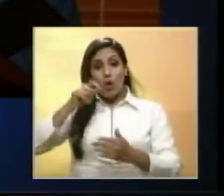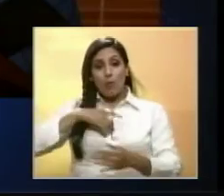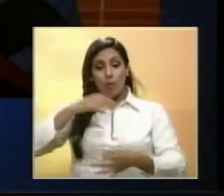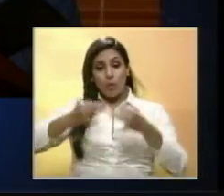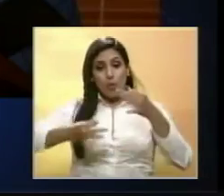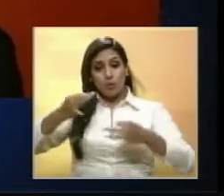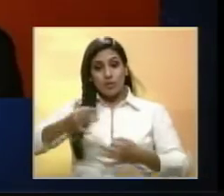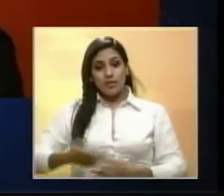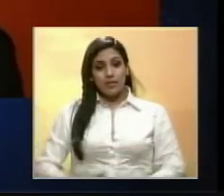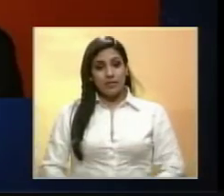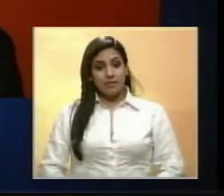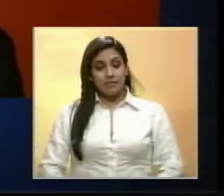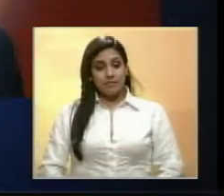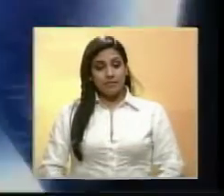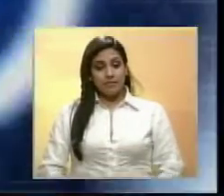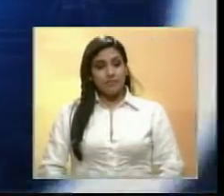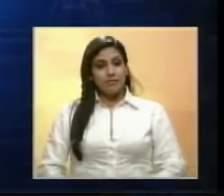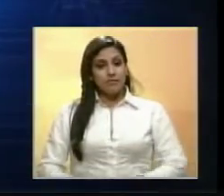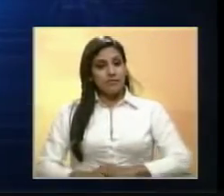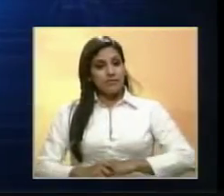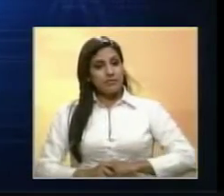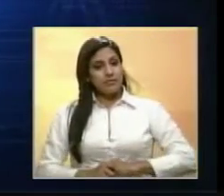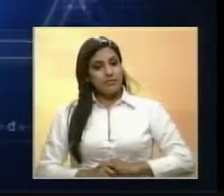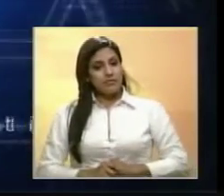del Poder Judicial.